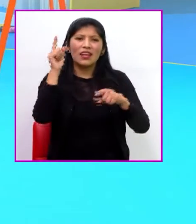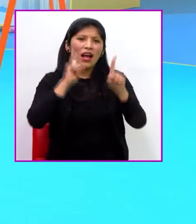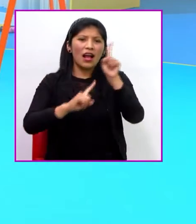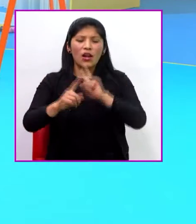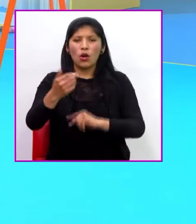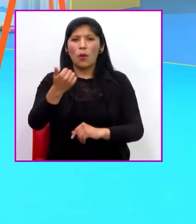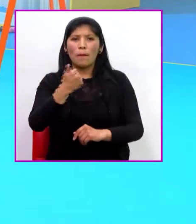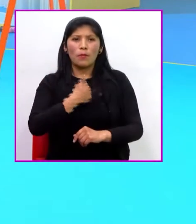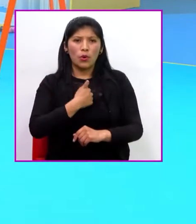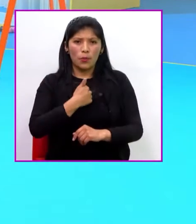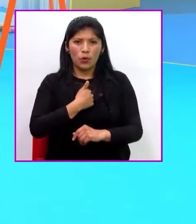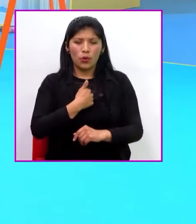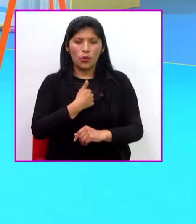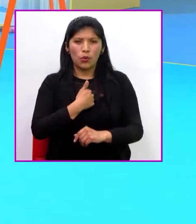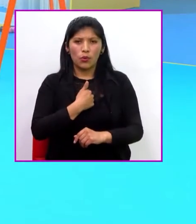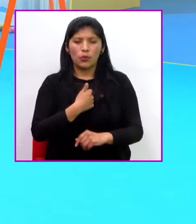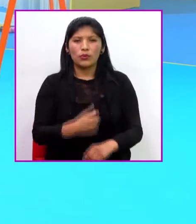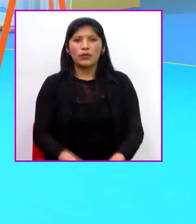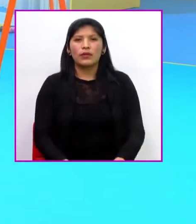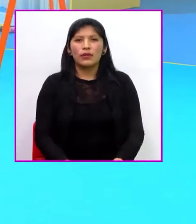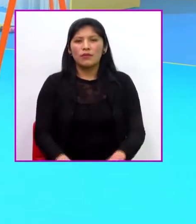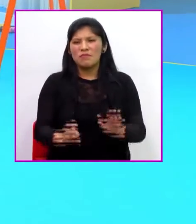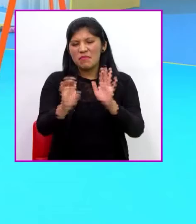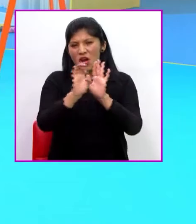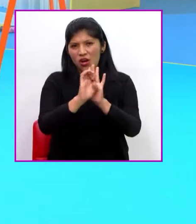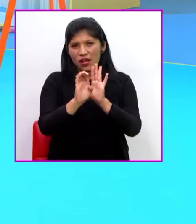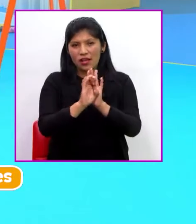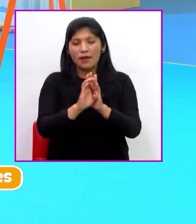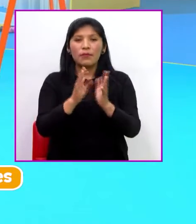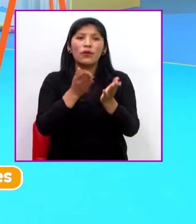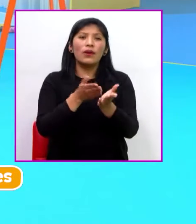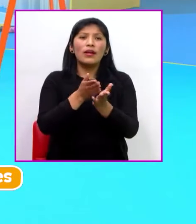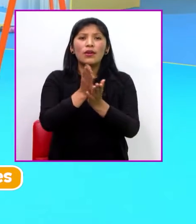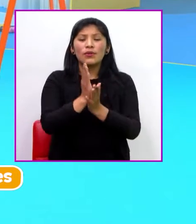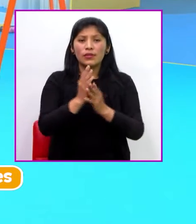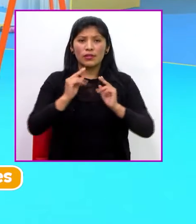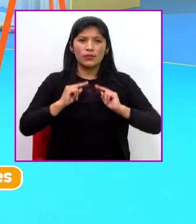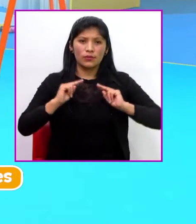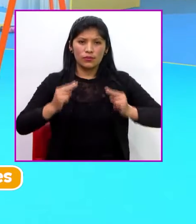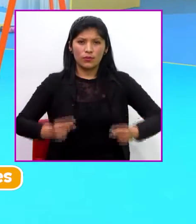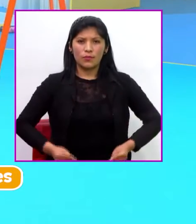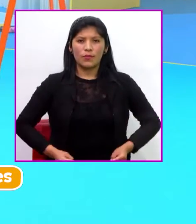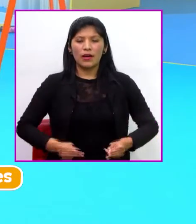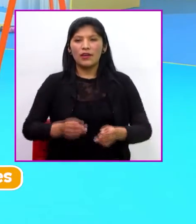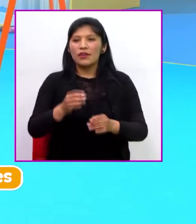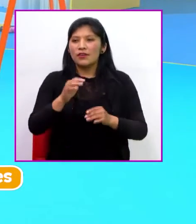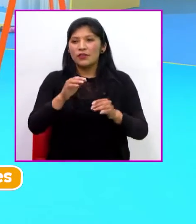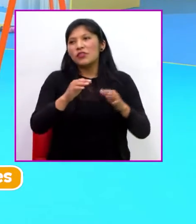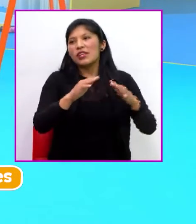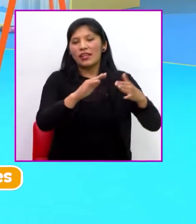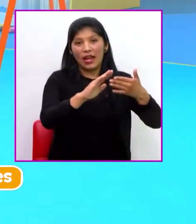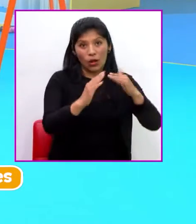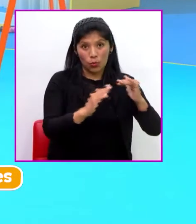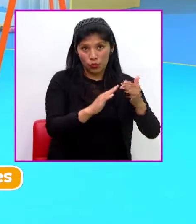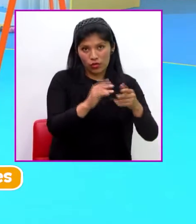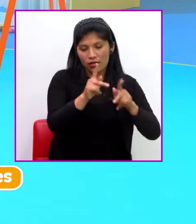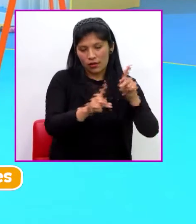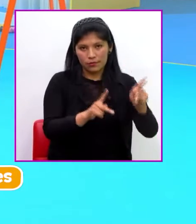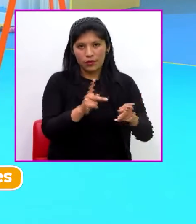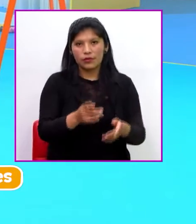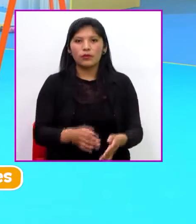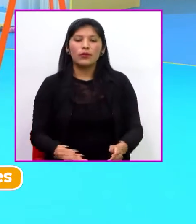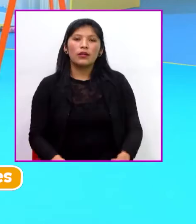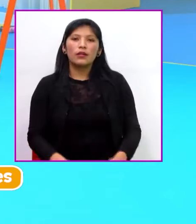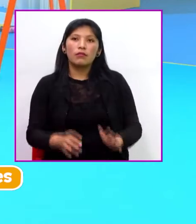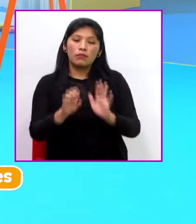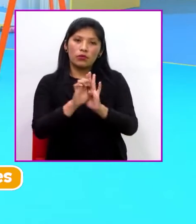personal. Ponemos ejemplos. En los derechos humanos de carácter civil, por ejemplo, se